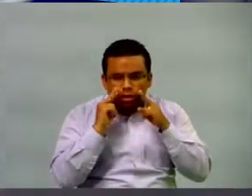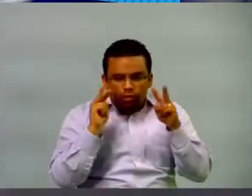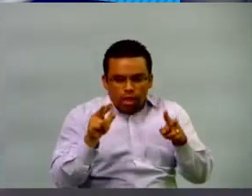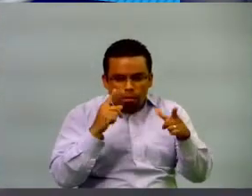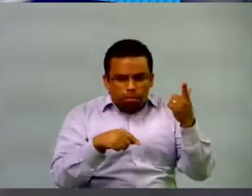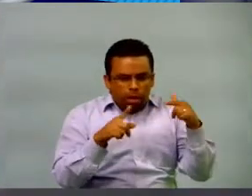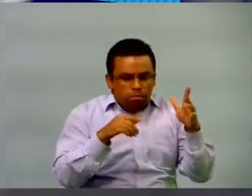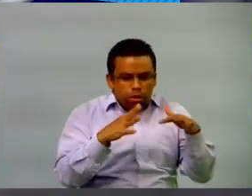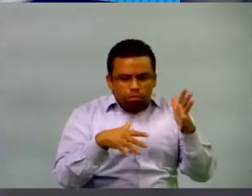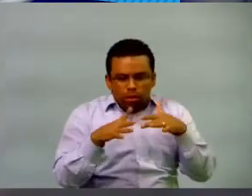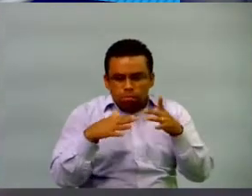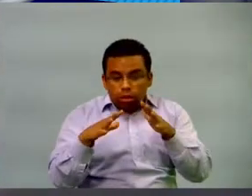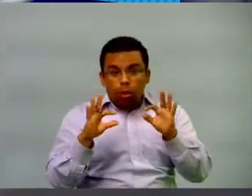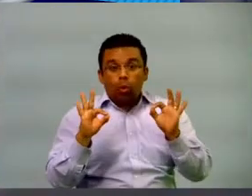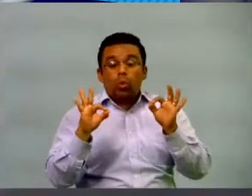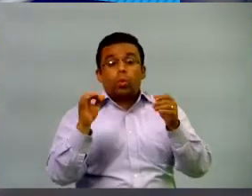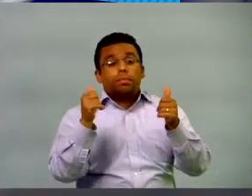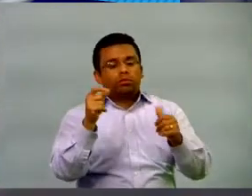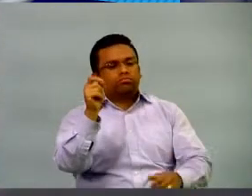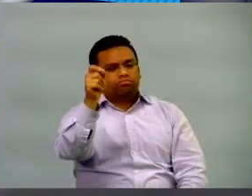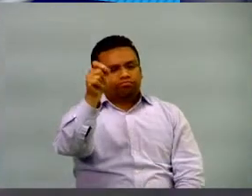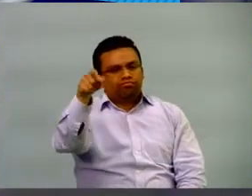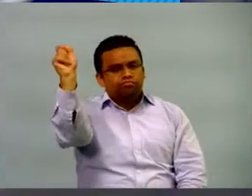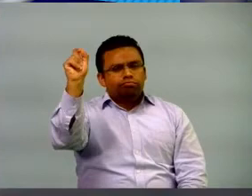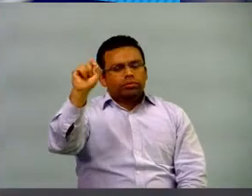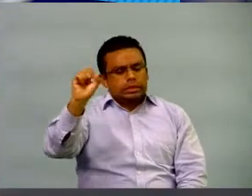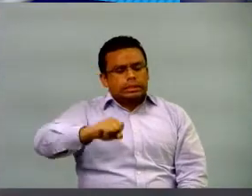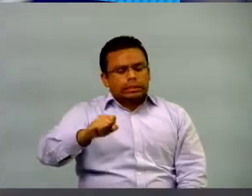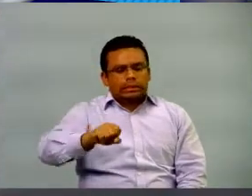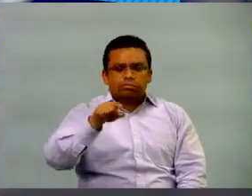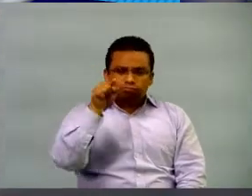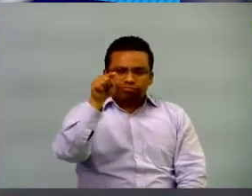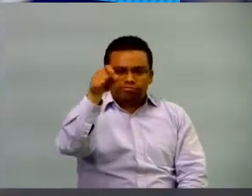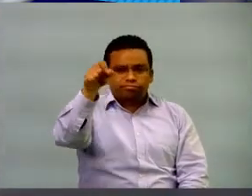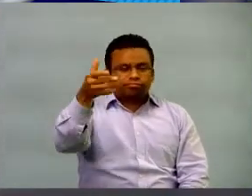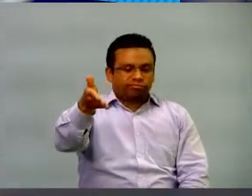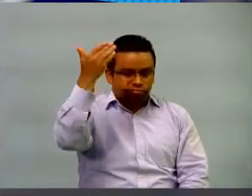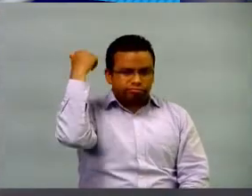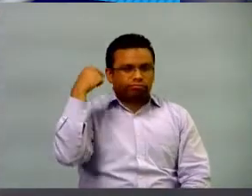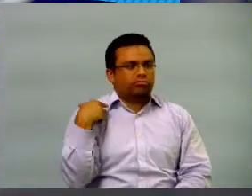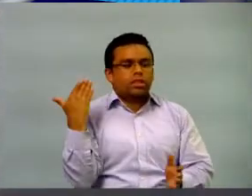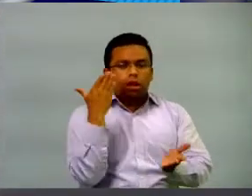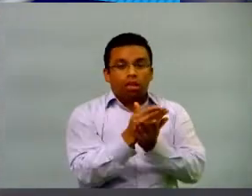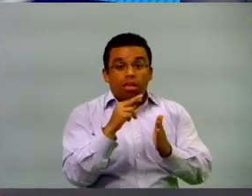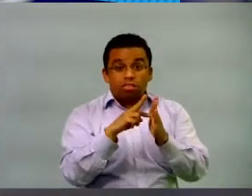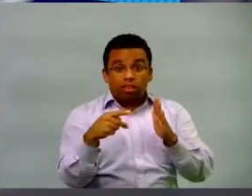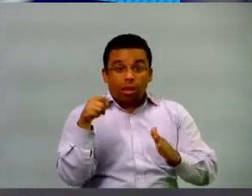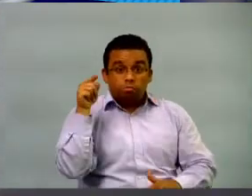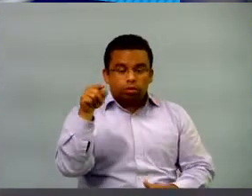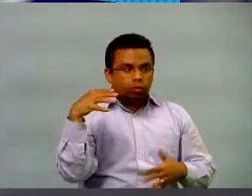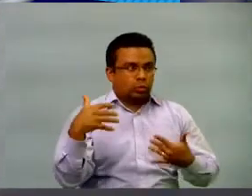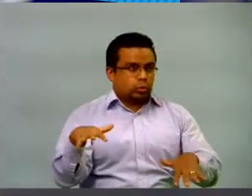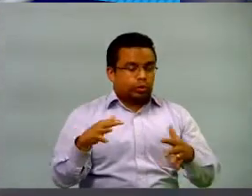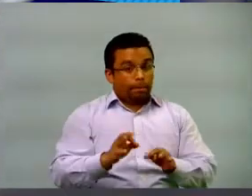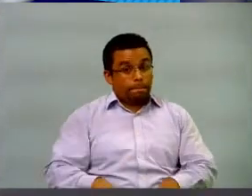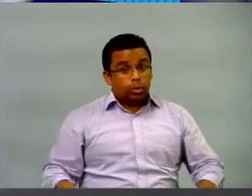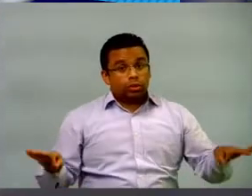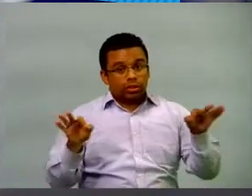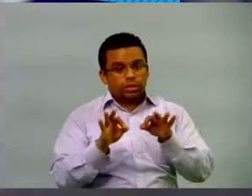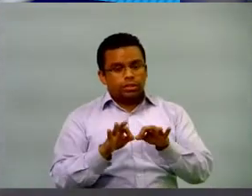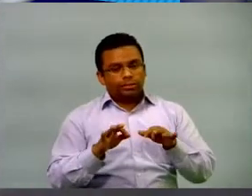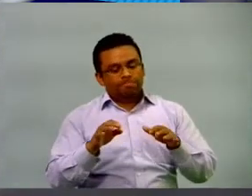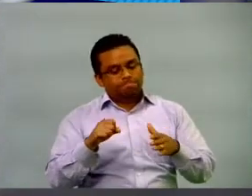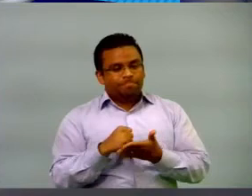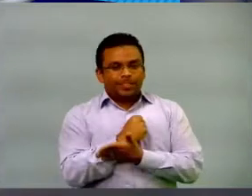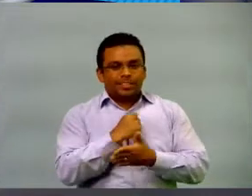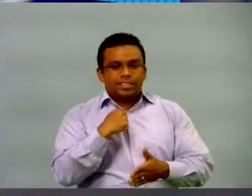ustedes valen la pena, que la tecnología para los estudiantes allá en Montería vale la pena y qué rico que nosotros hubiéramos podido